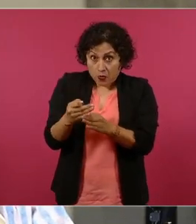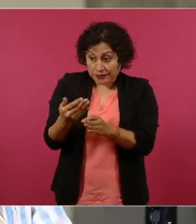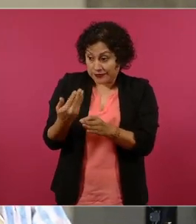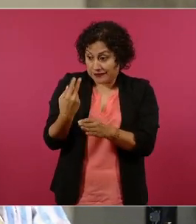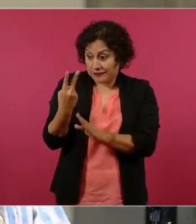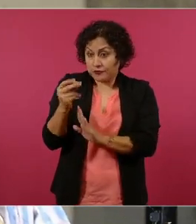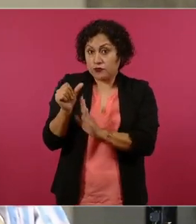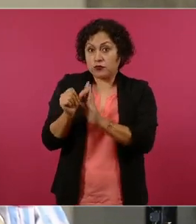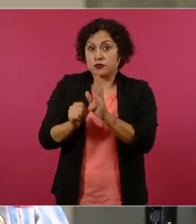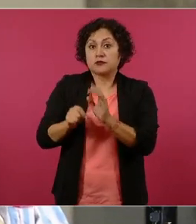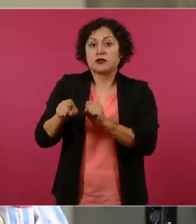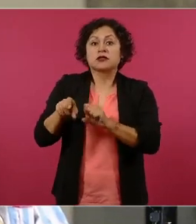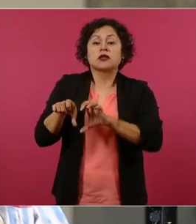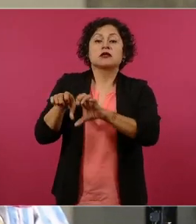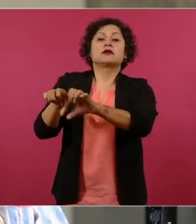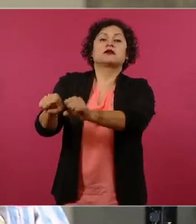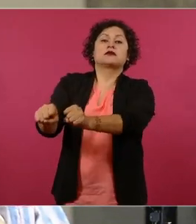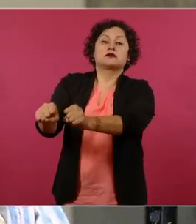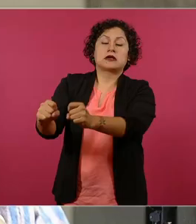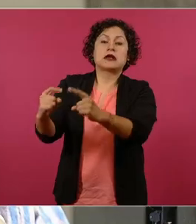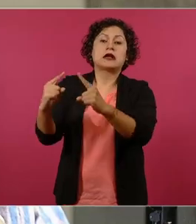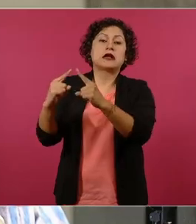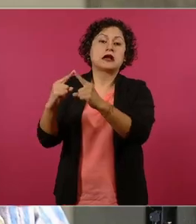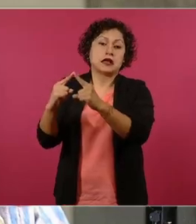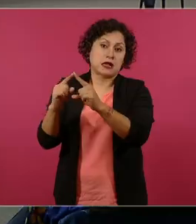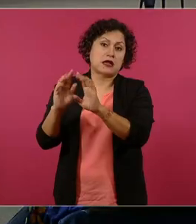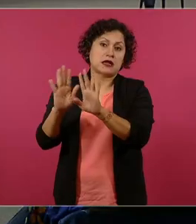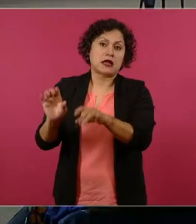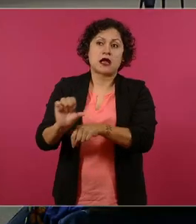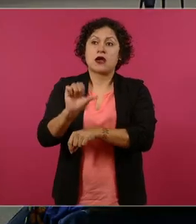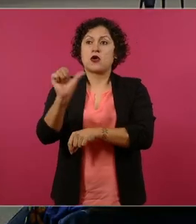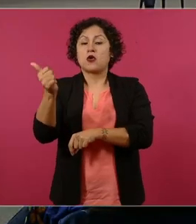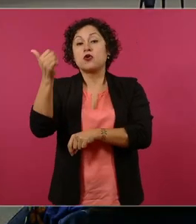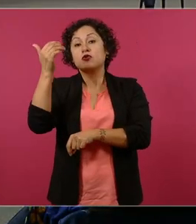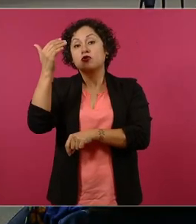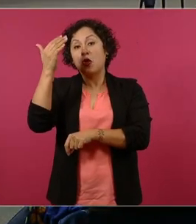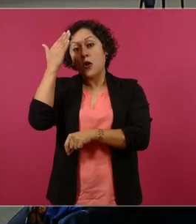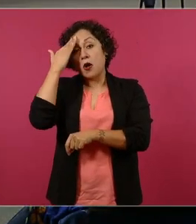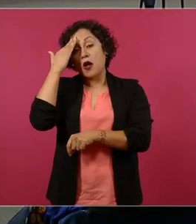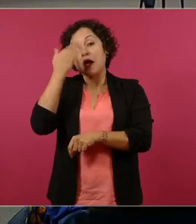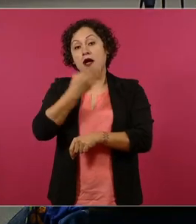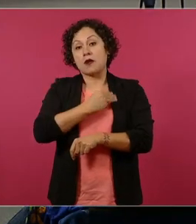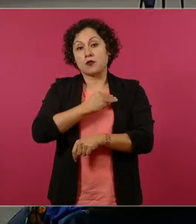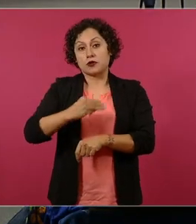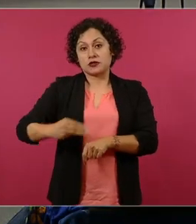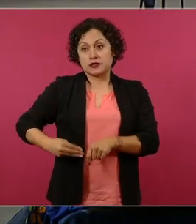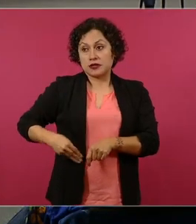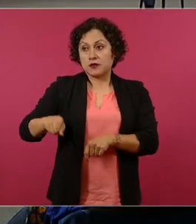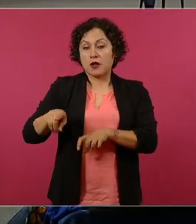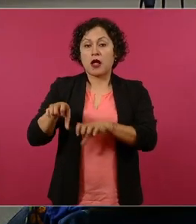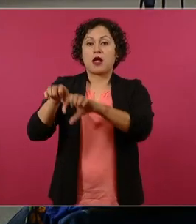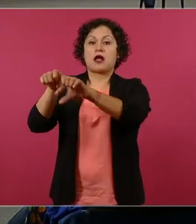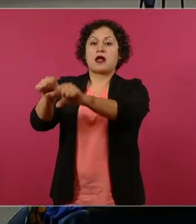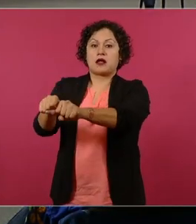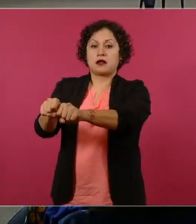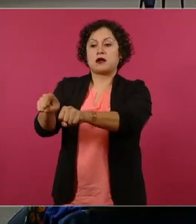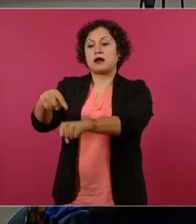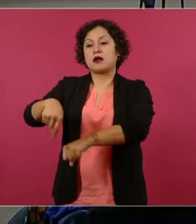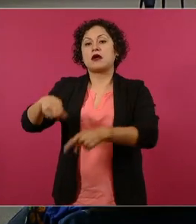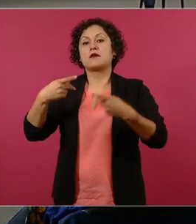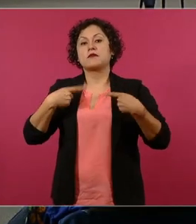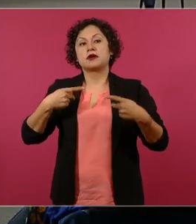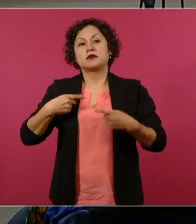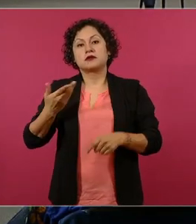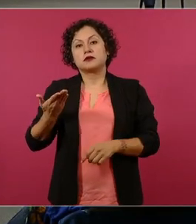parroquia tomada y la presidencia auxiliar tomada también por bando supuestos que lo que piden es la intervención para que el presidente